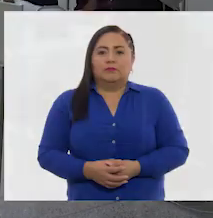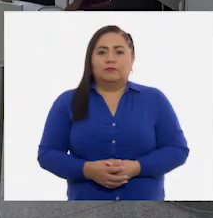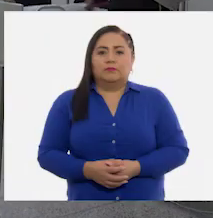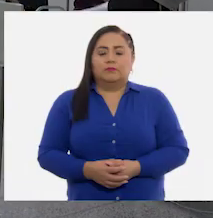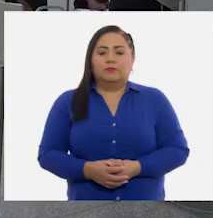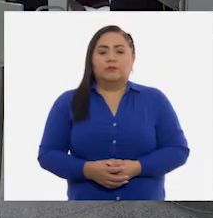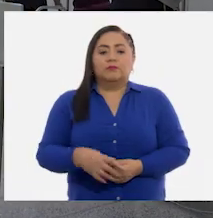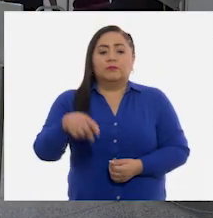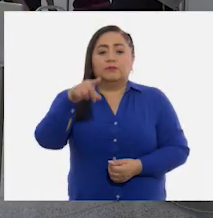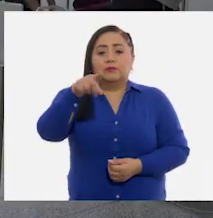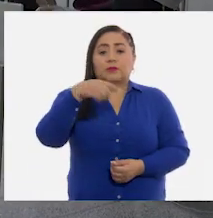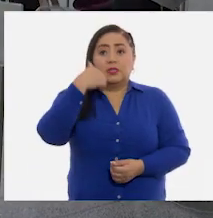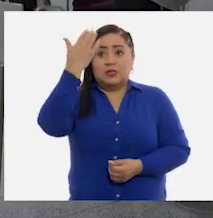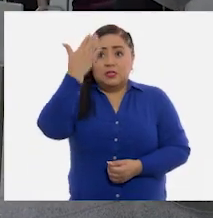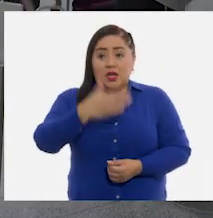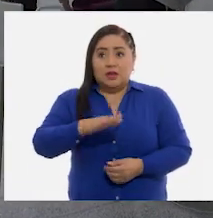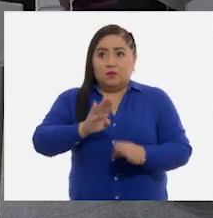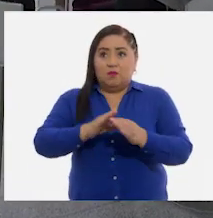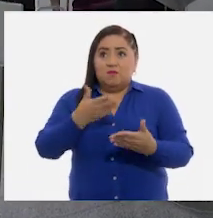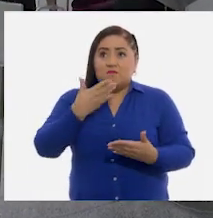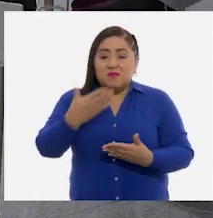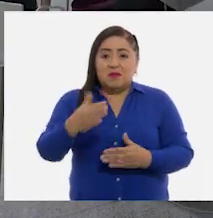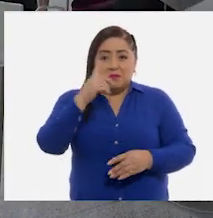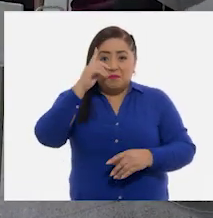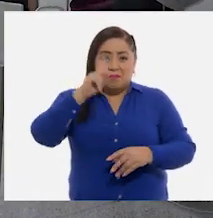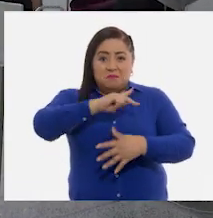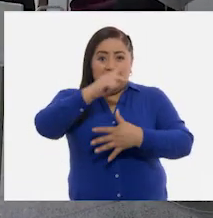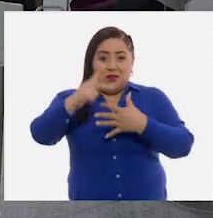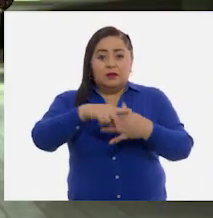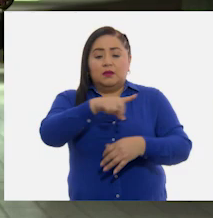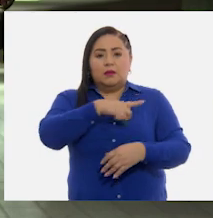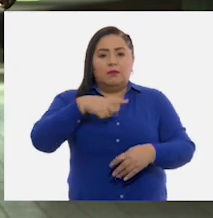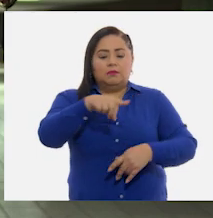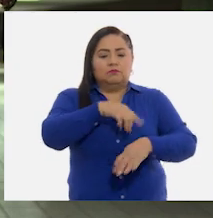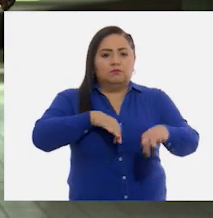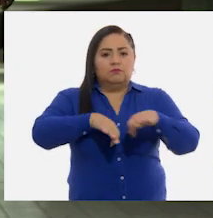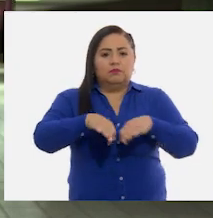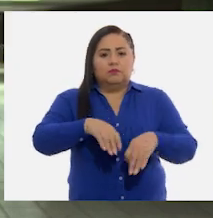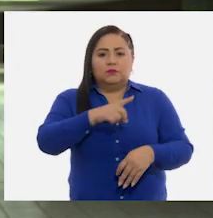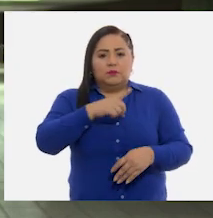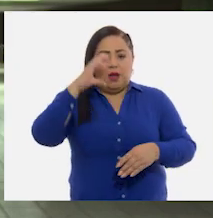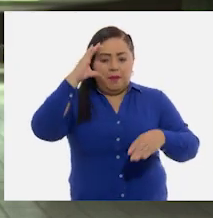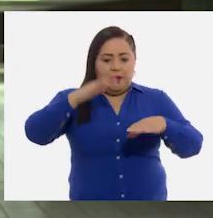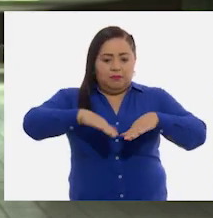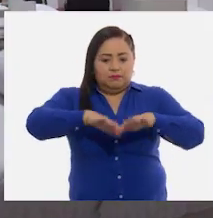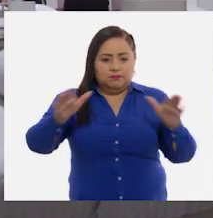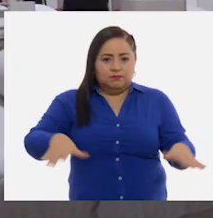Ellos saben que si quieren servir al país, deben cumplir con su primera tarea, hacer su cama.